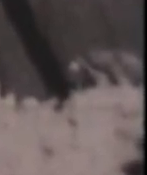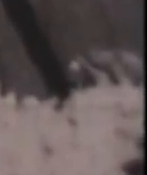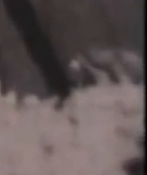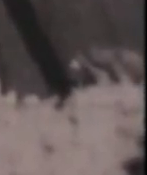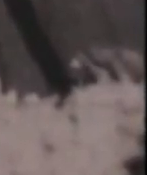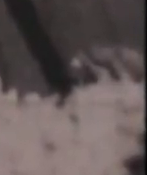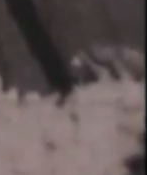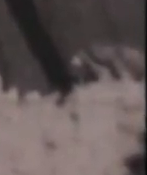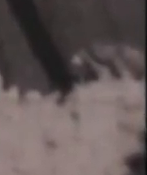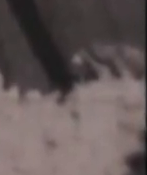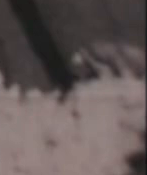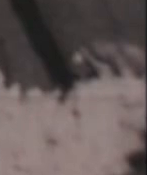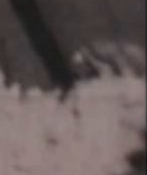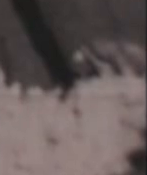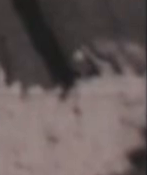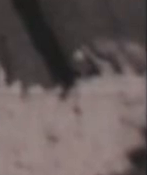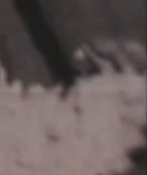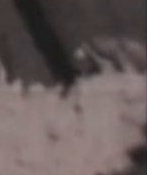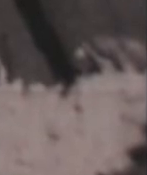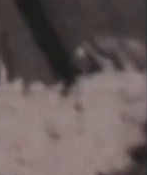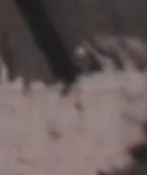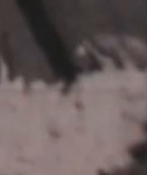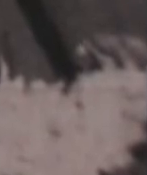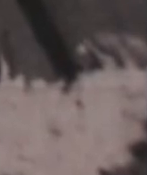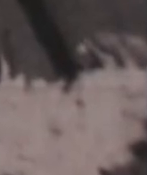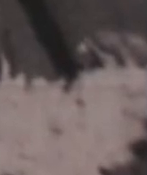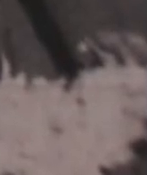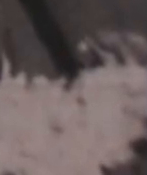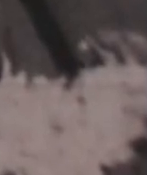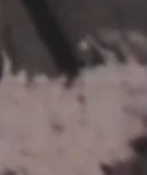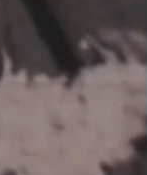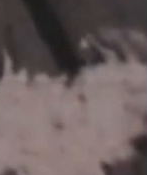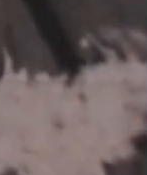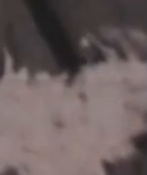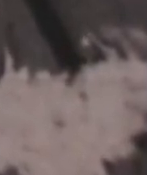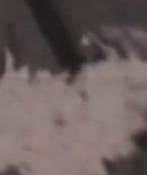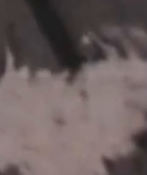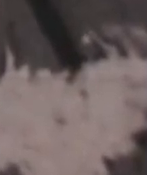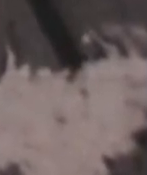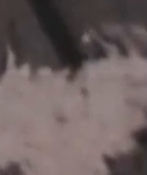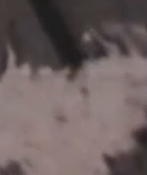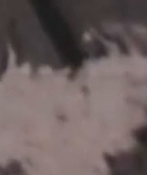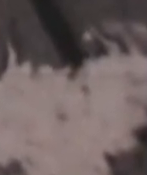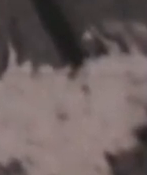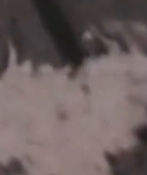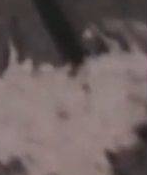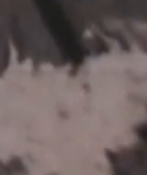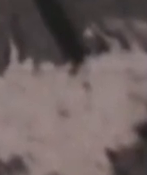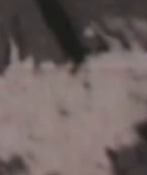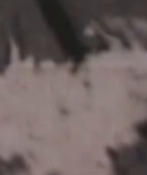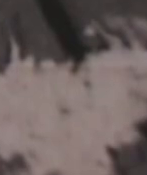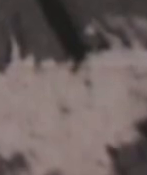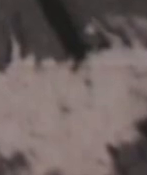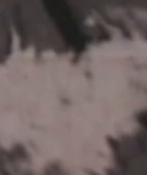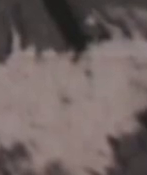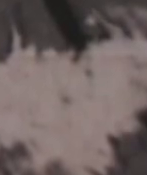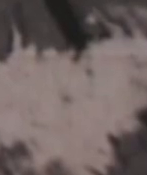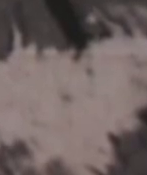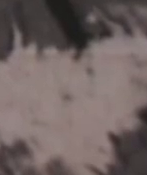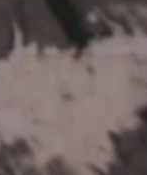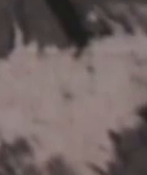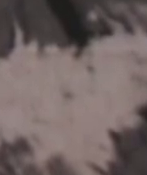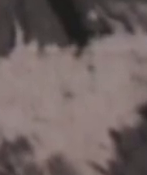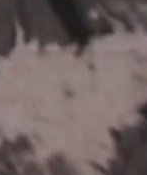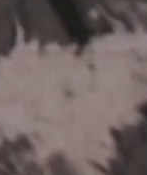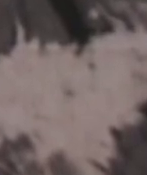perdió el rumbo de la luz, aprisionada por su tierra, vencida por su misma tierra. Amor